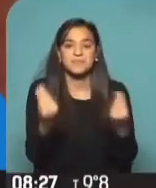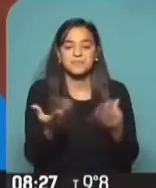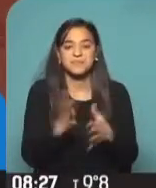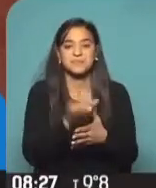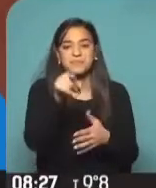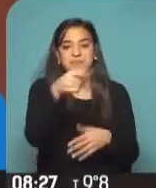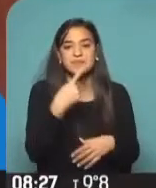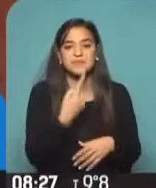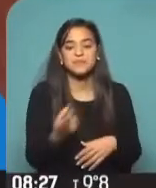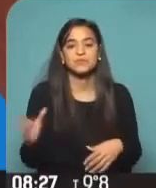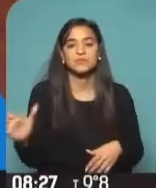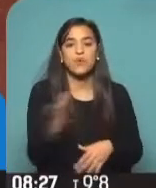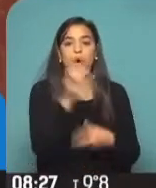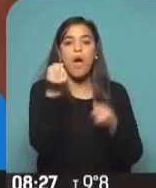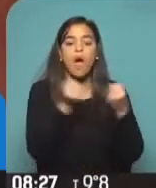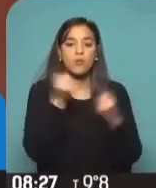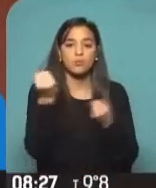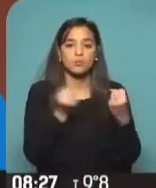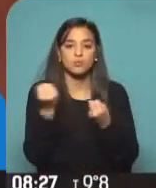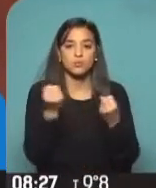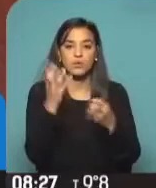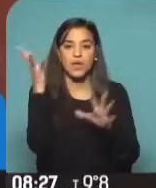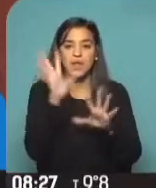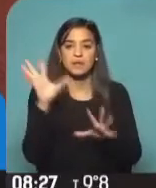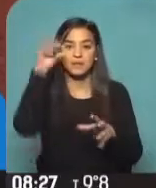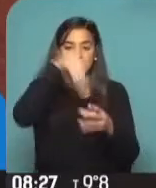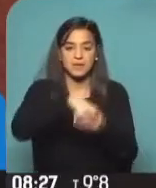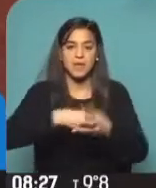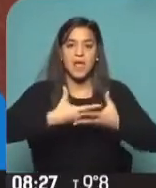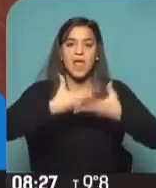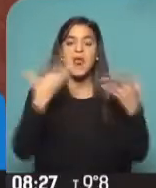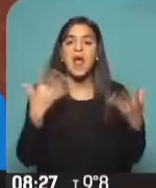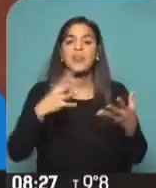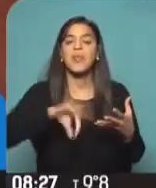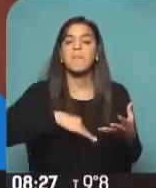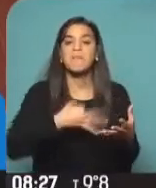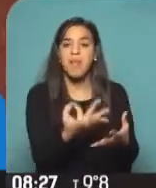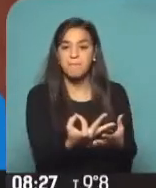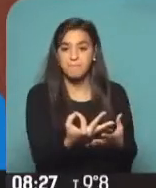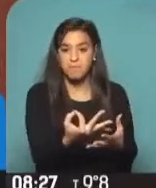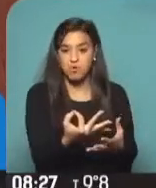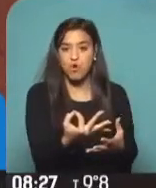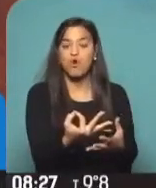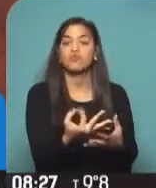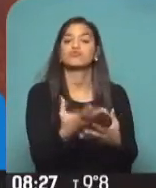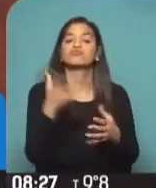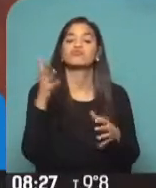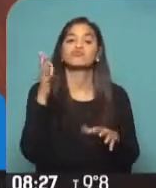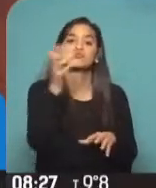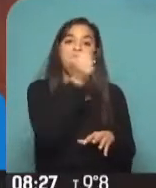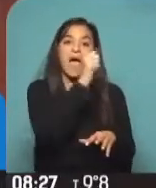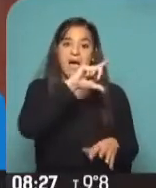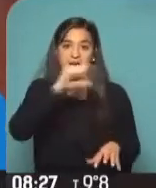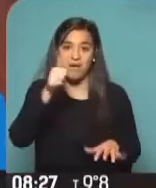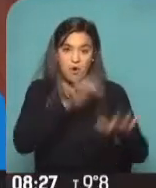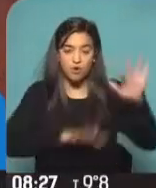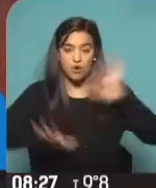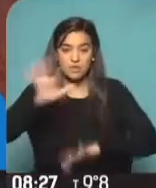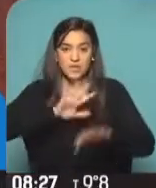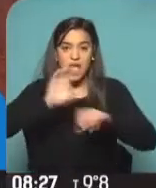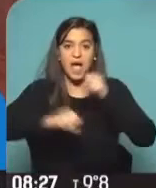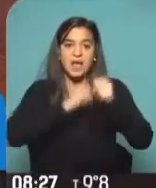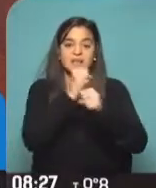principio son todos los automóviles que participaron en los grandes premios que organizaba el automóvil culo argentino hasta el año